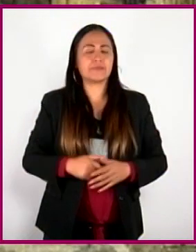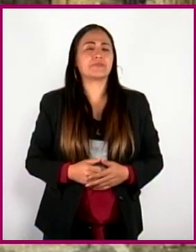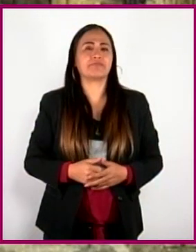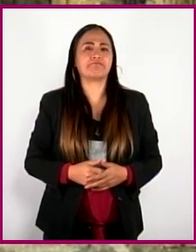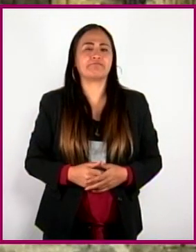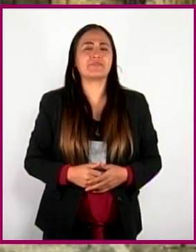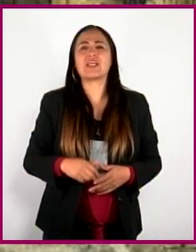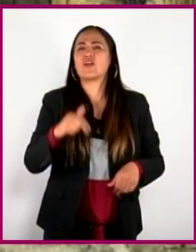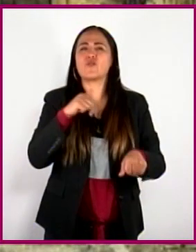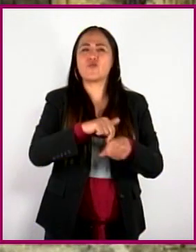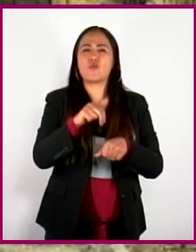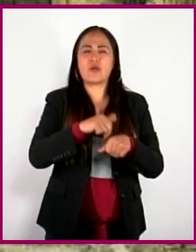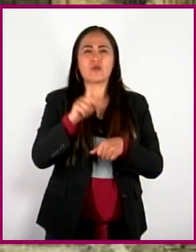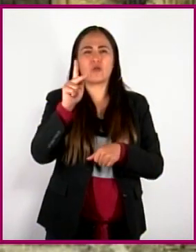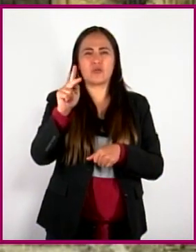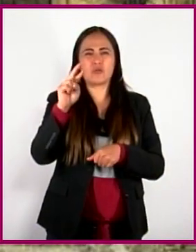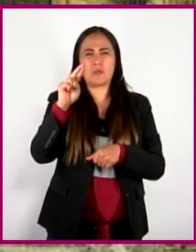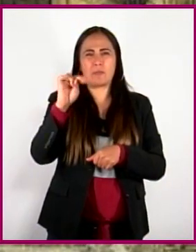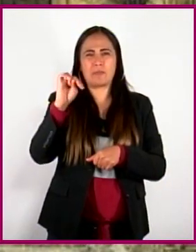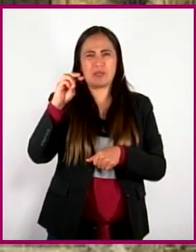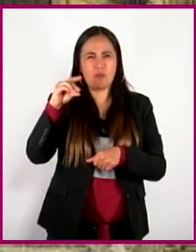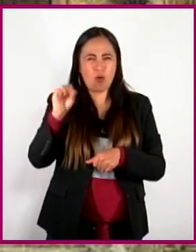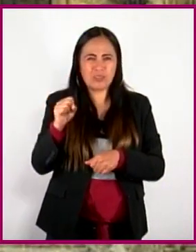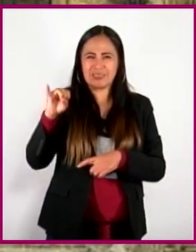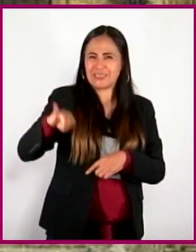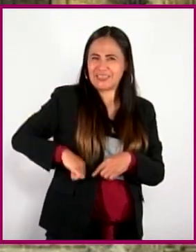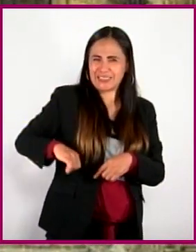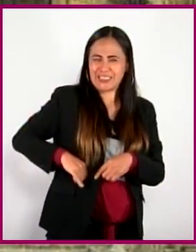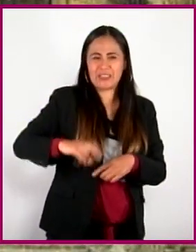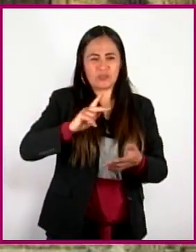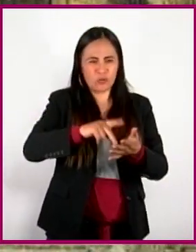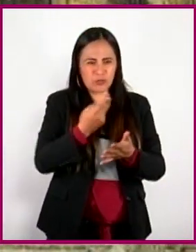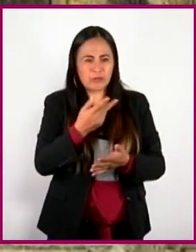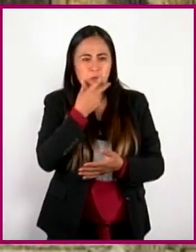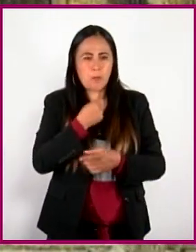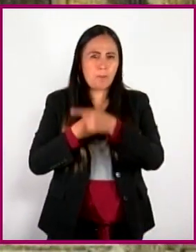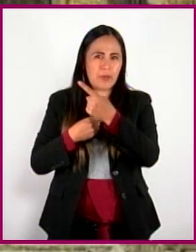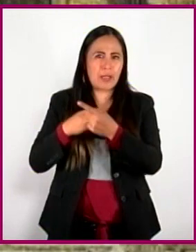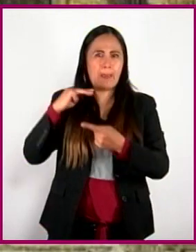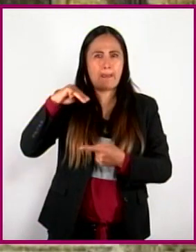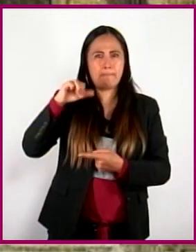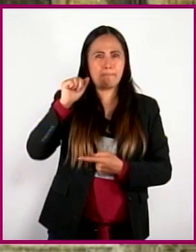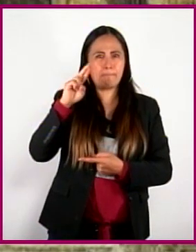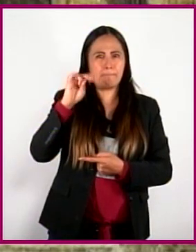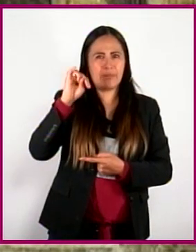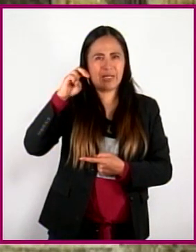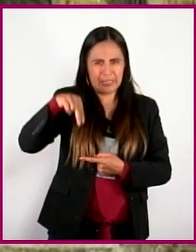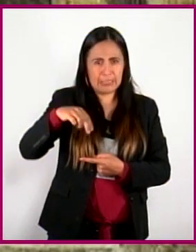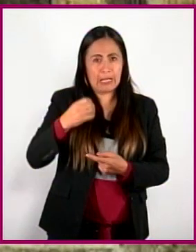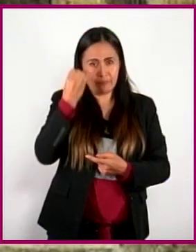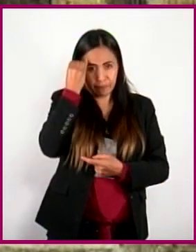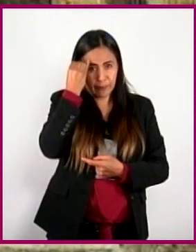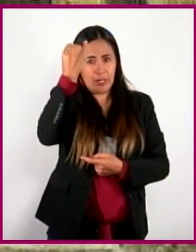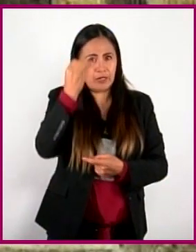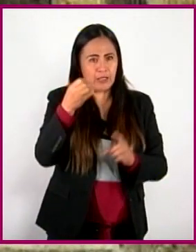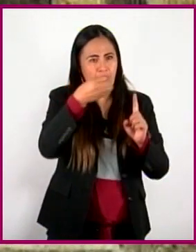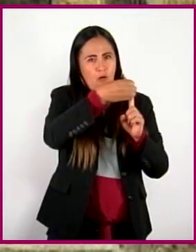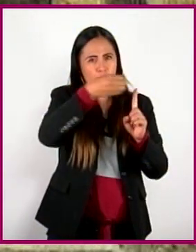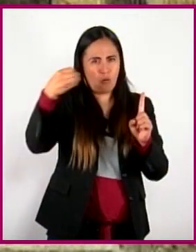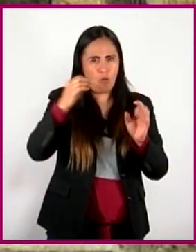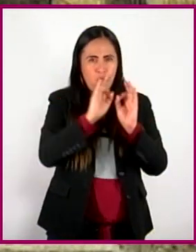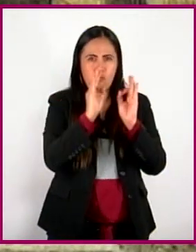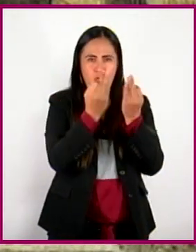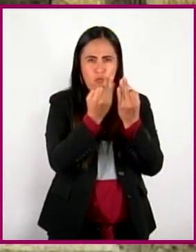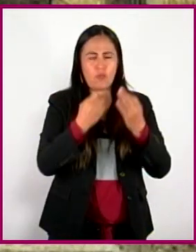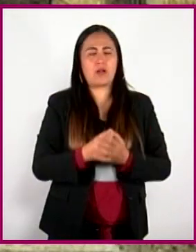estudio de los números primos y matemáticos, como el monje francés Marin Mersenne intentó una fórmula para encontrar números primos.